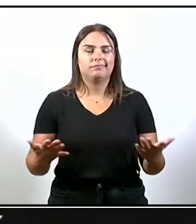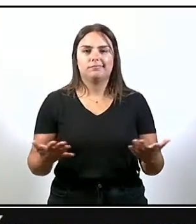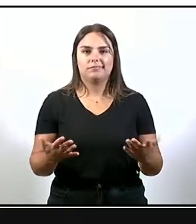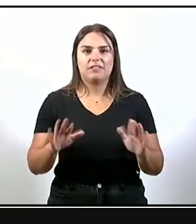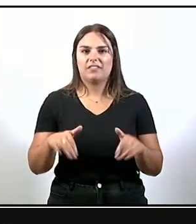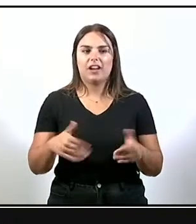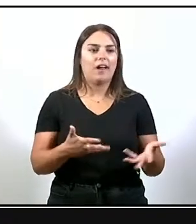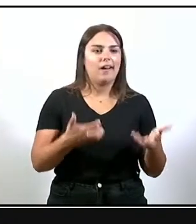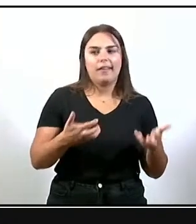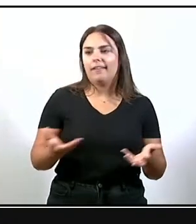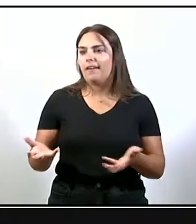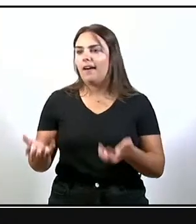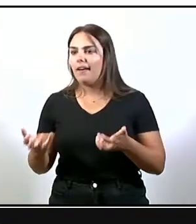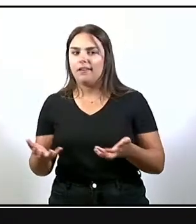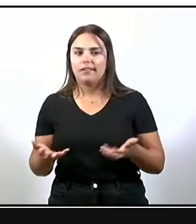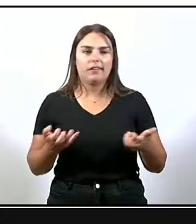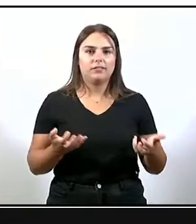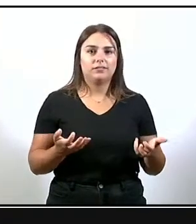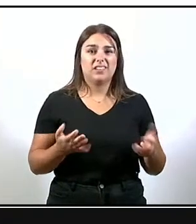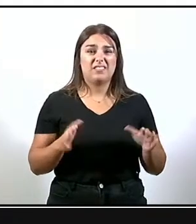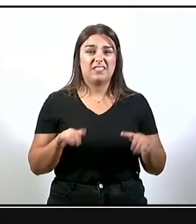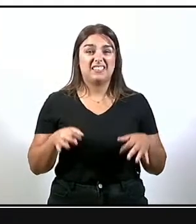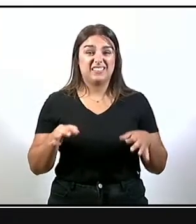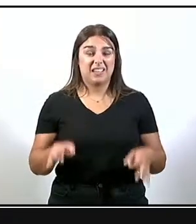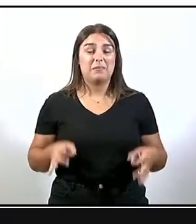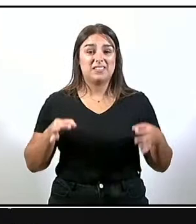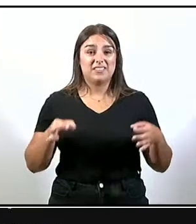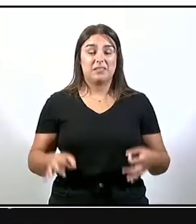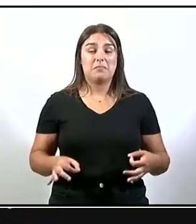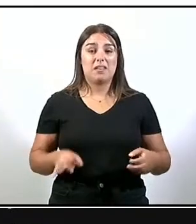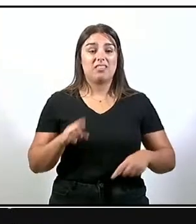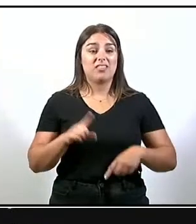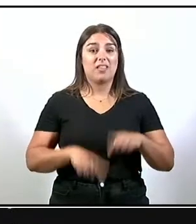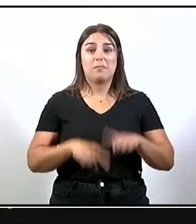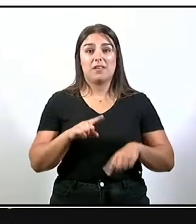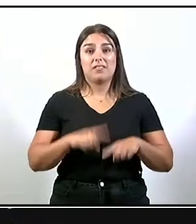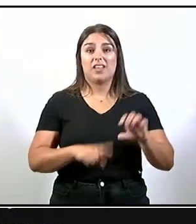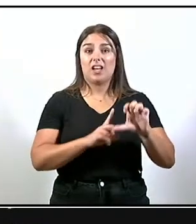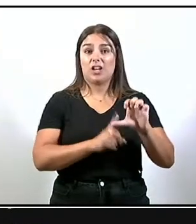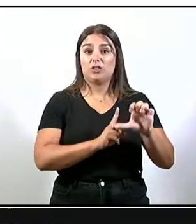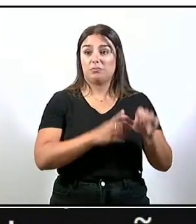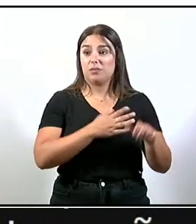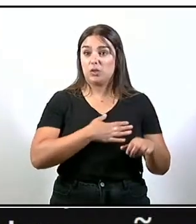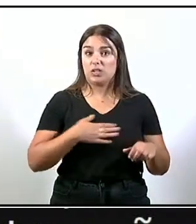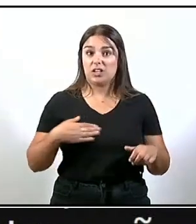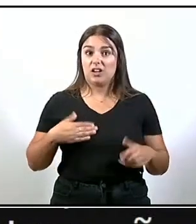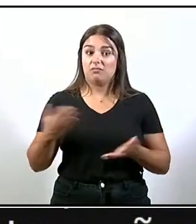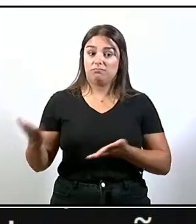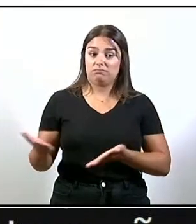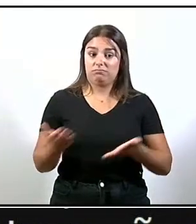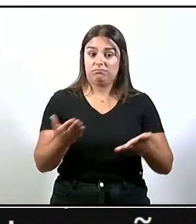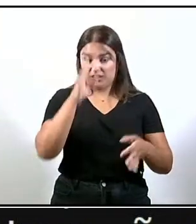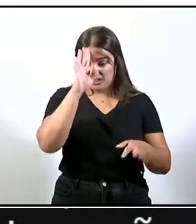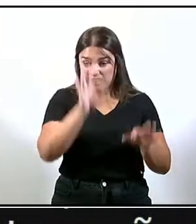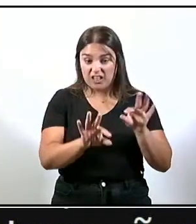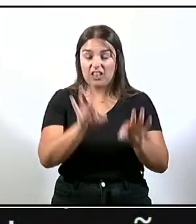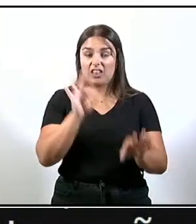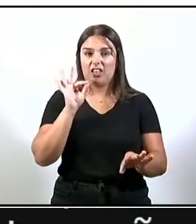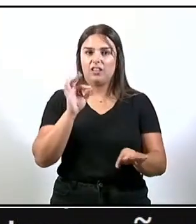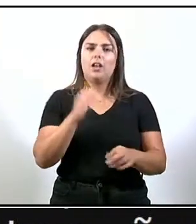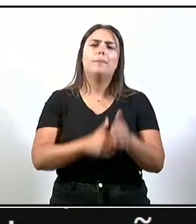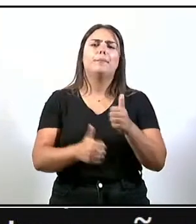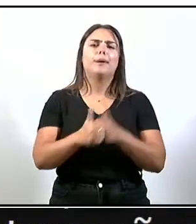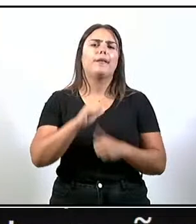ganando uno, ganando otros, siempre decidimos en función de lo que los extremeños y las extremeñas querían, no de cuáles son las prioridades